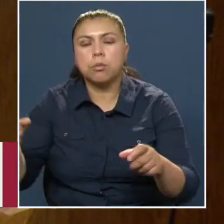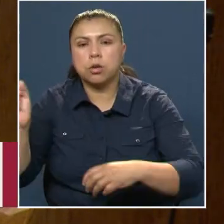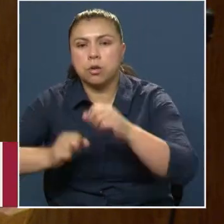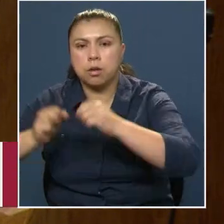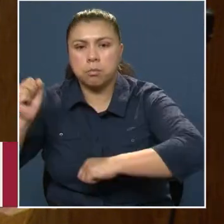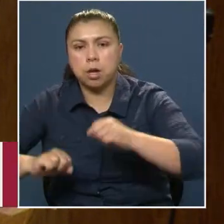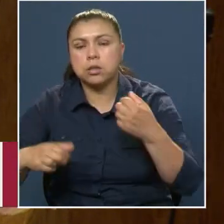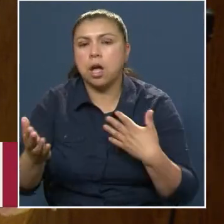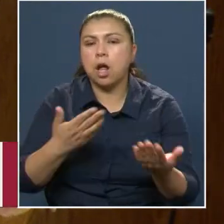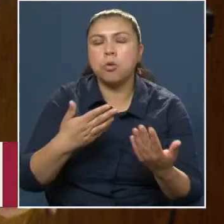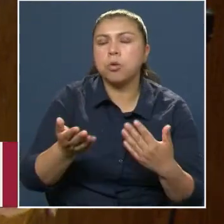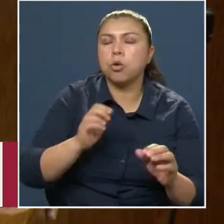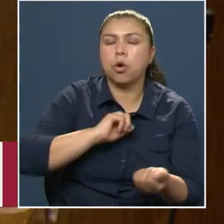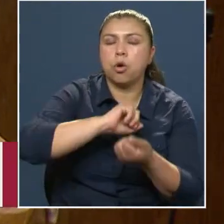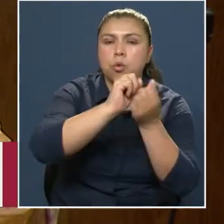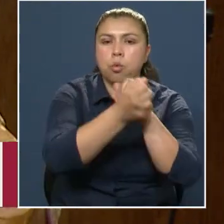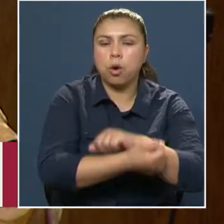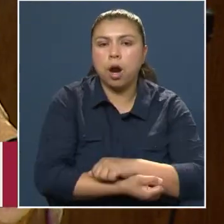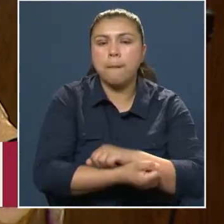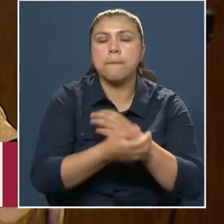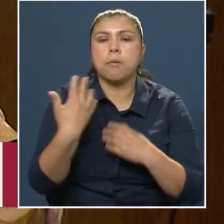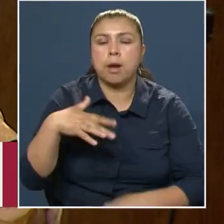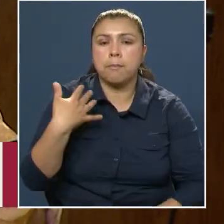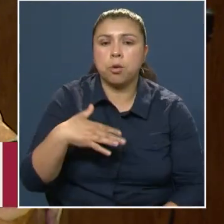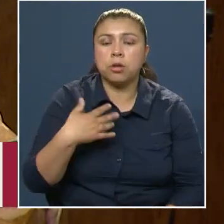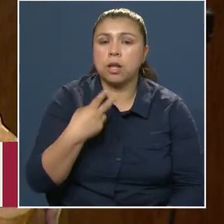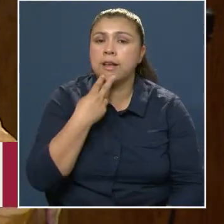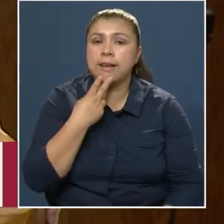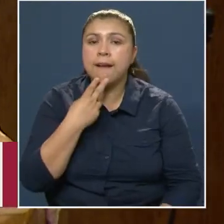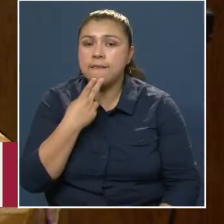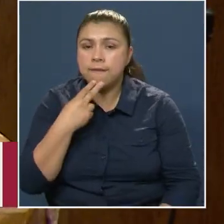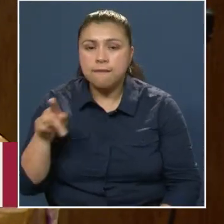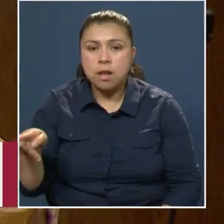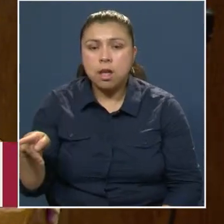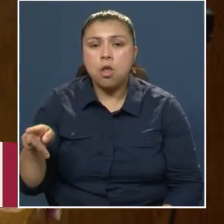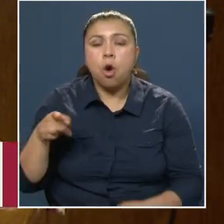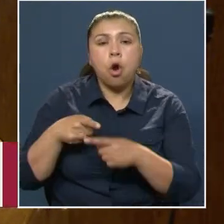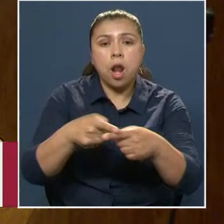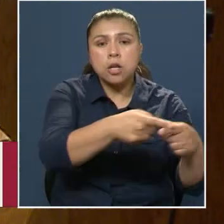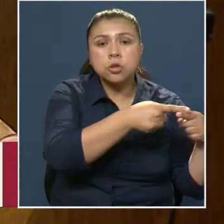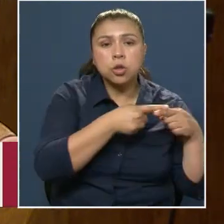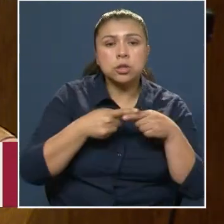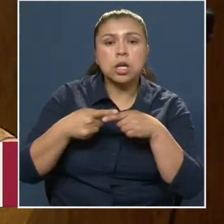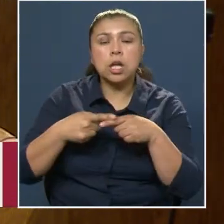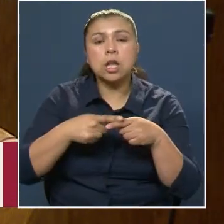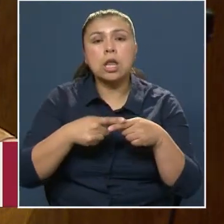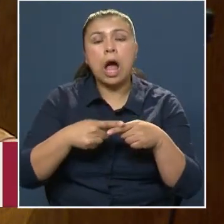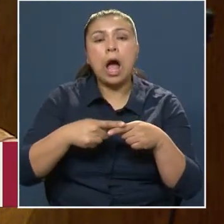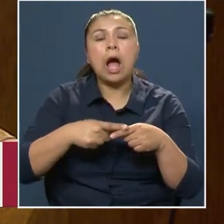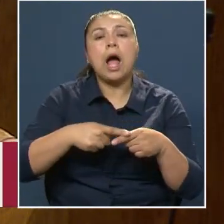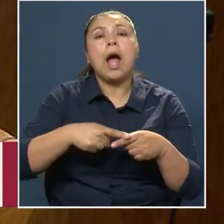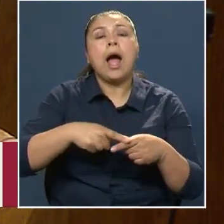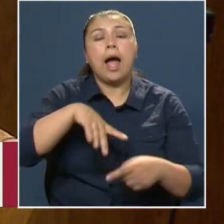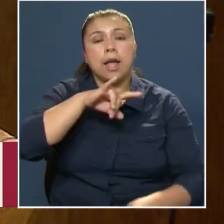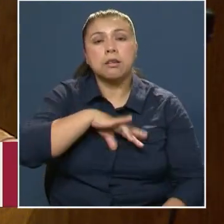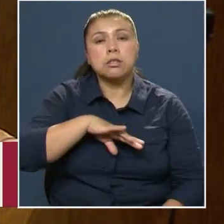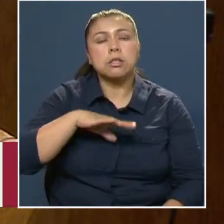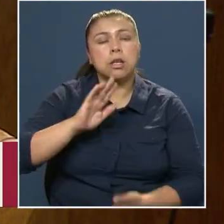Quizás uno de los cambios más estructurales que ha vivido la sociedad chilena en toda su historia.